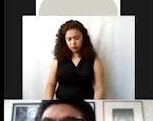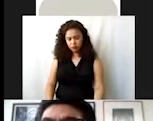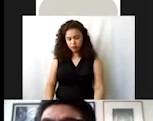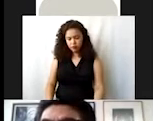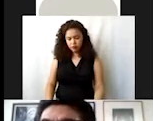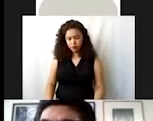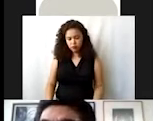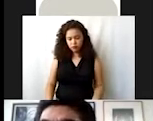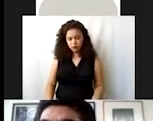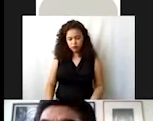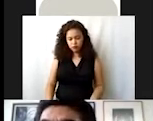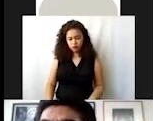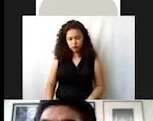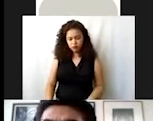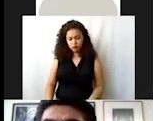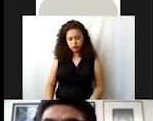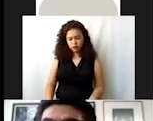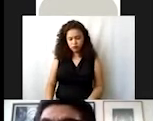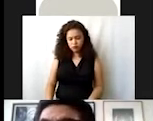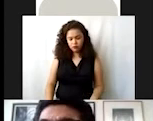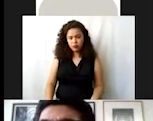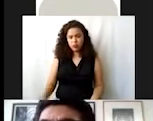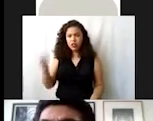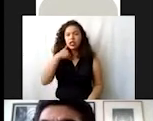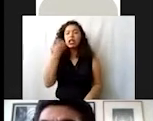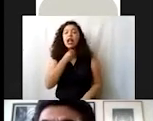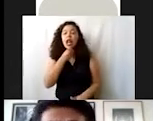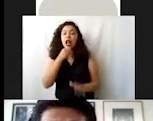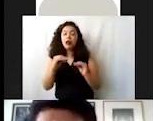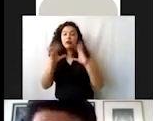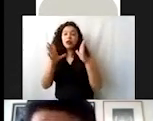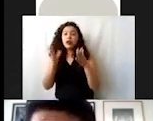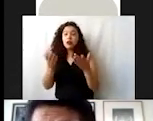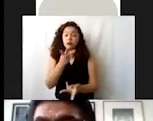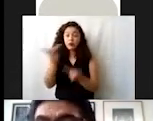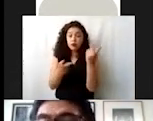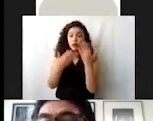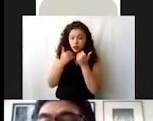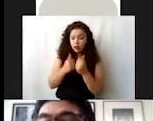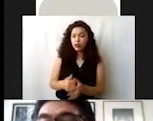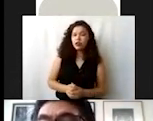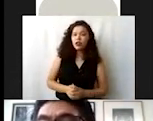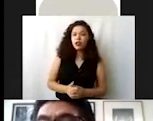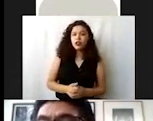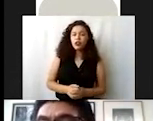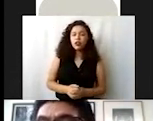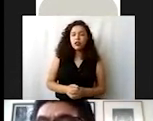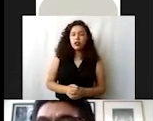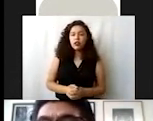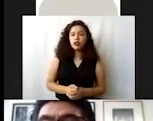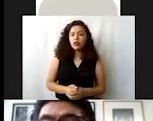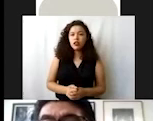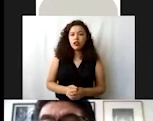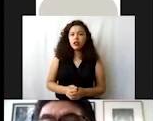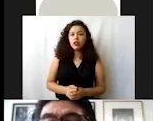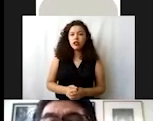A ver, si quieres abrir tu micrófono o no hay preguntas. Fernando Cantador, ya no tenemos